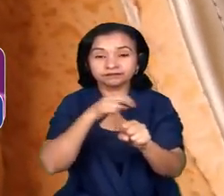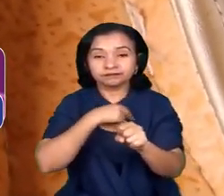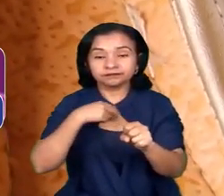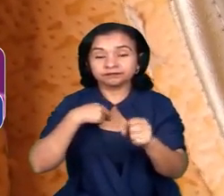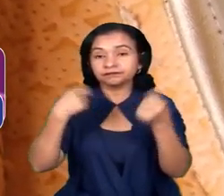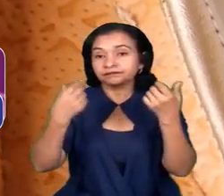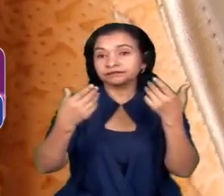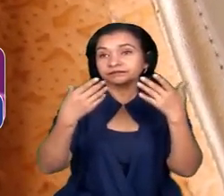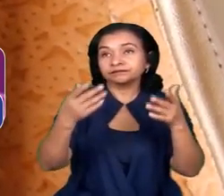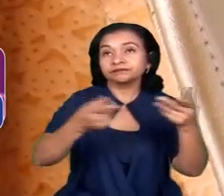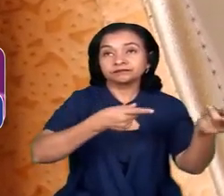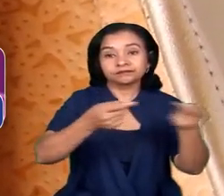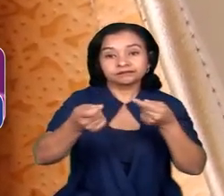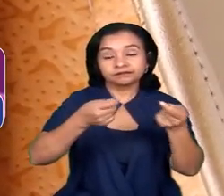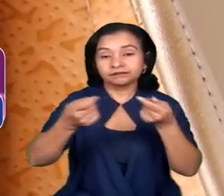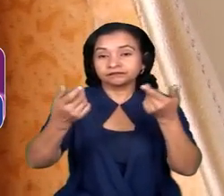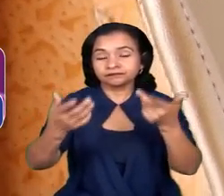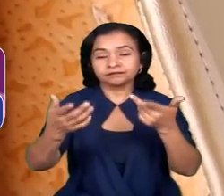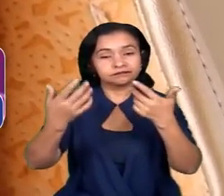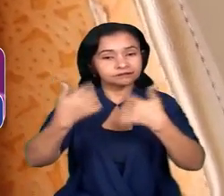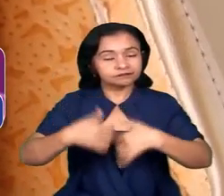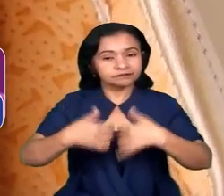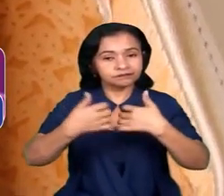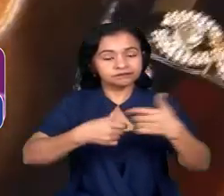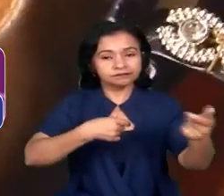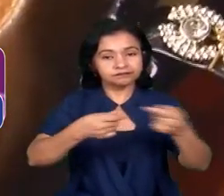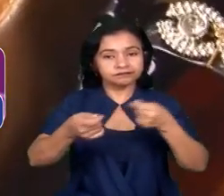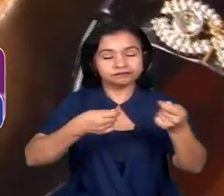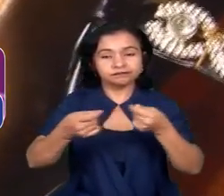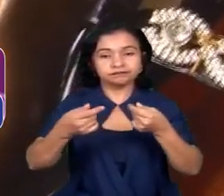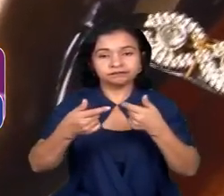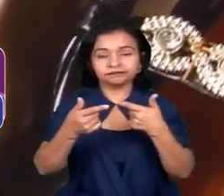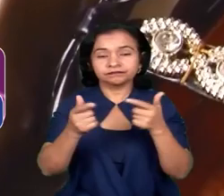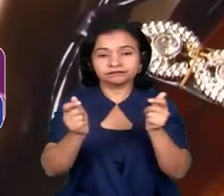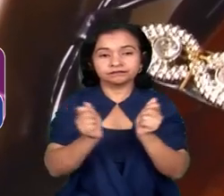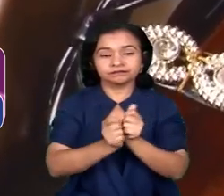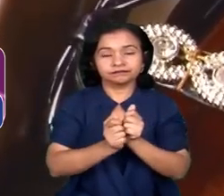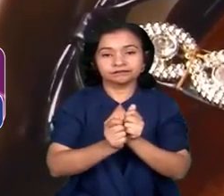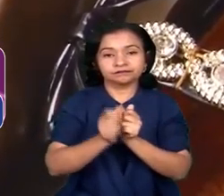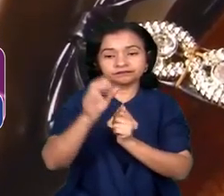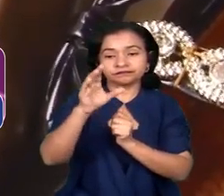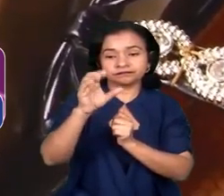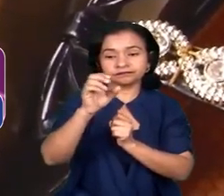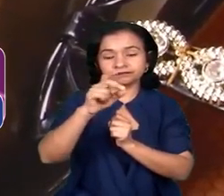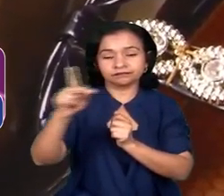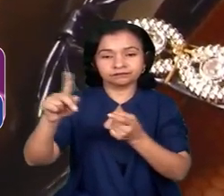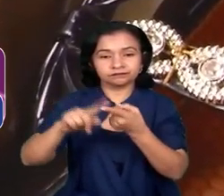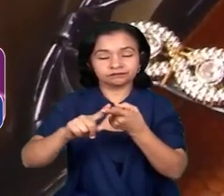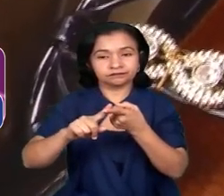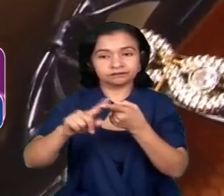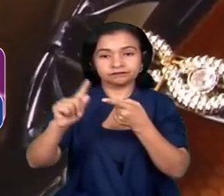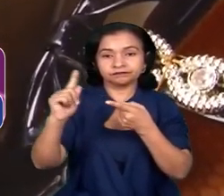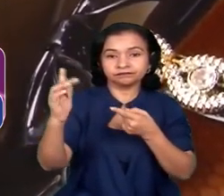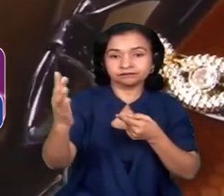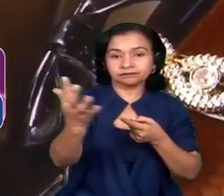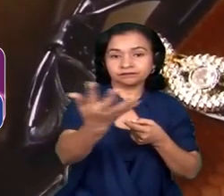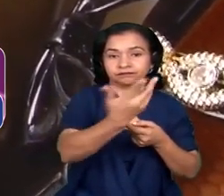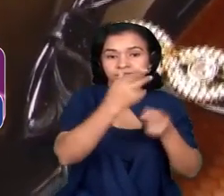haciendo el otro, está vendiendo en el comercio, somos empresarios. No se llaman solo empresarios los del COSET, los de Anchan, somos